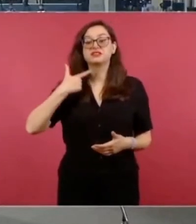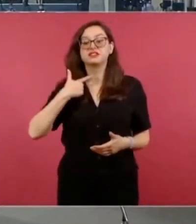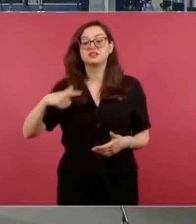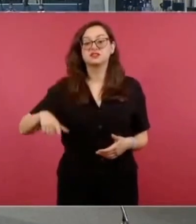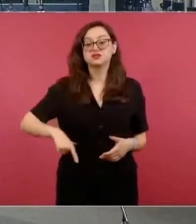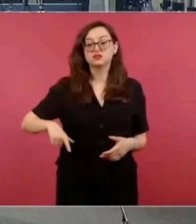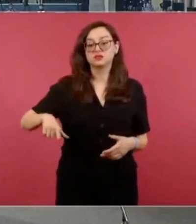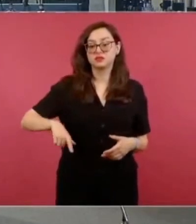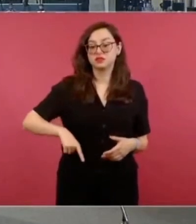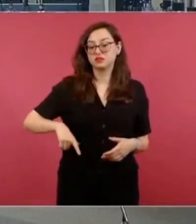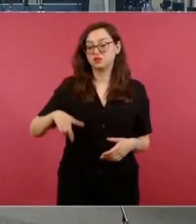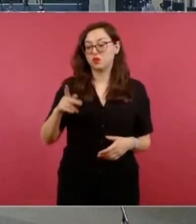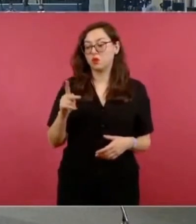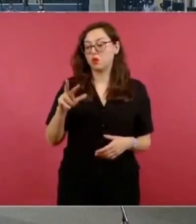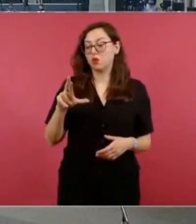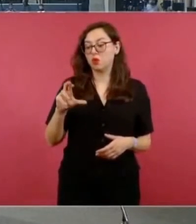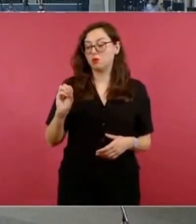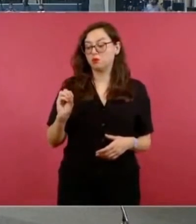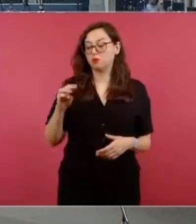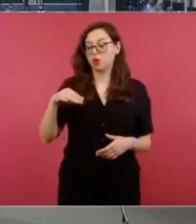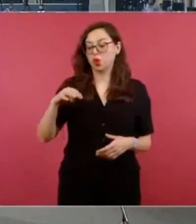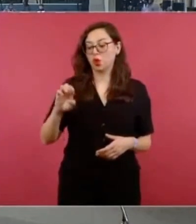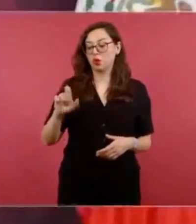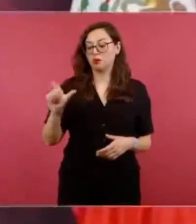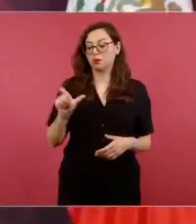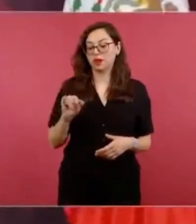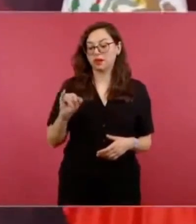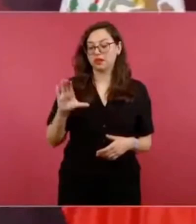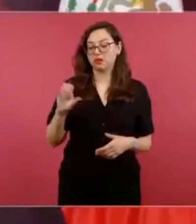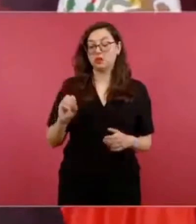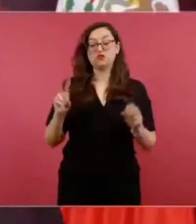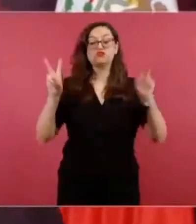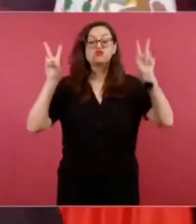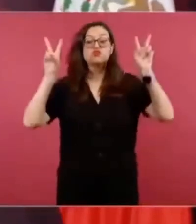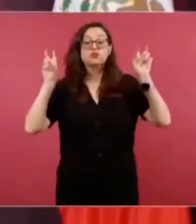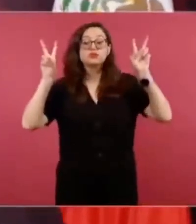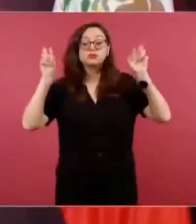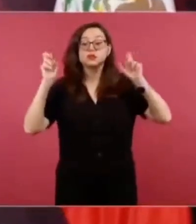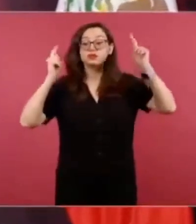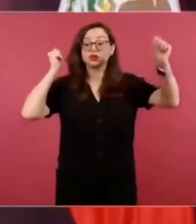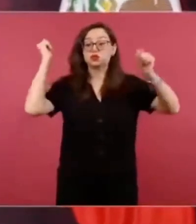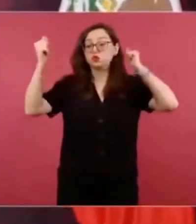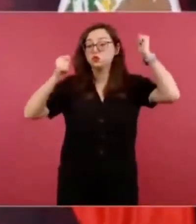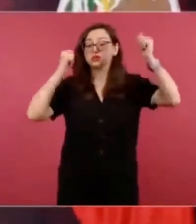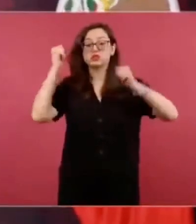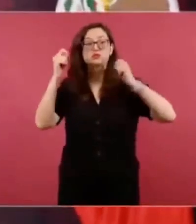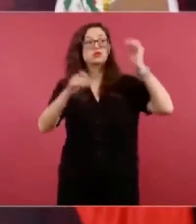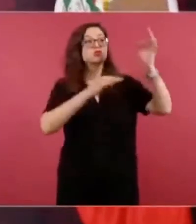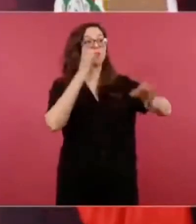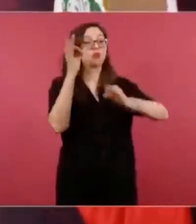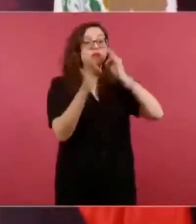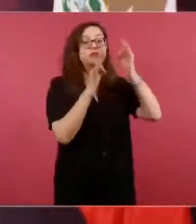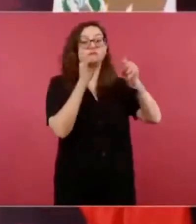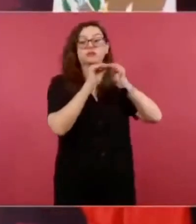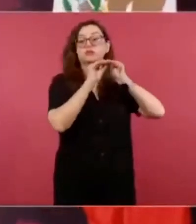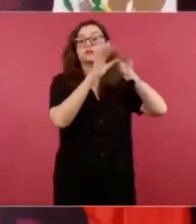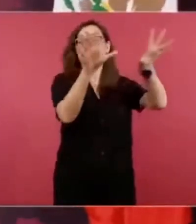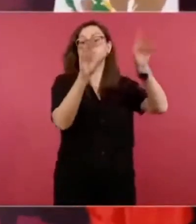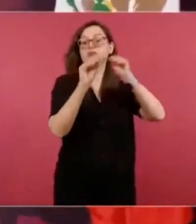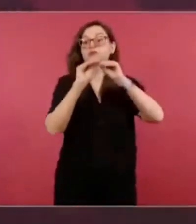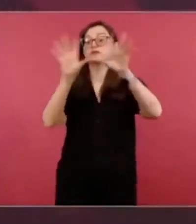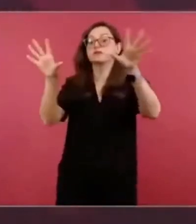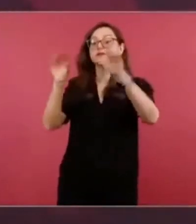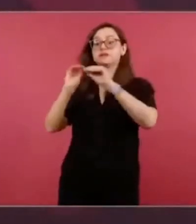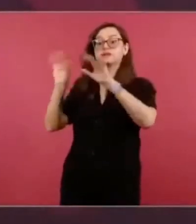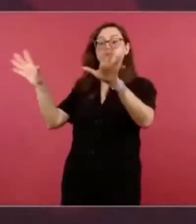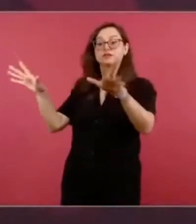llamaban ProMéxico, supuestamente para promover a México en el extranjero, en